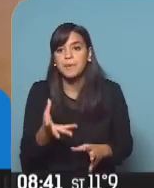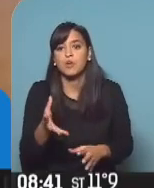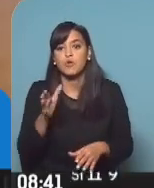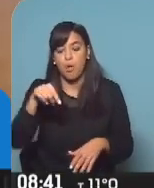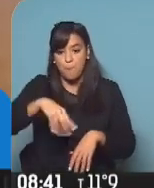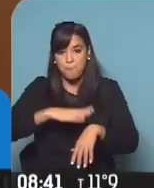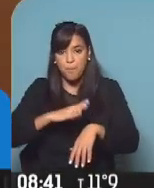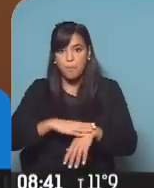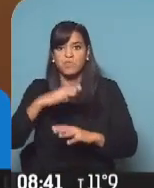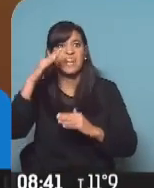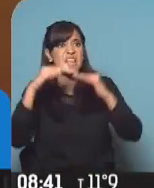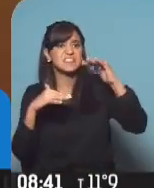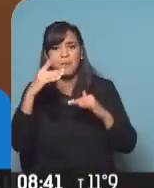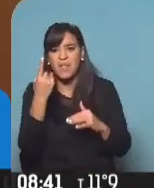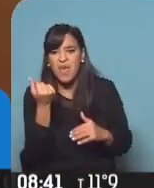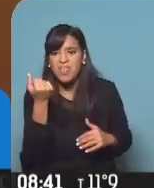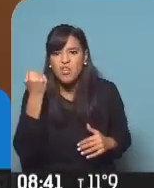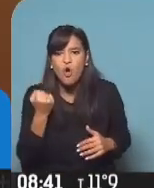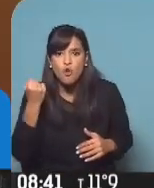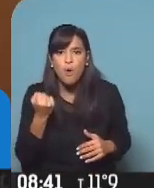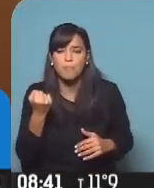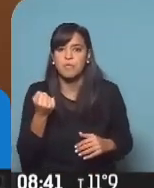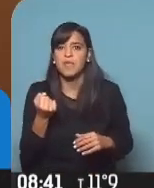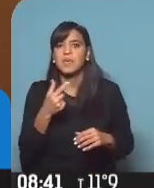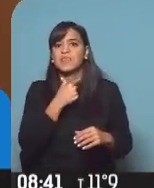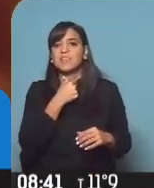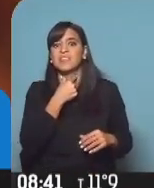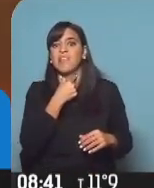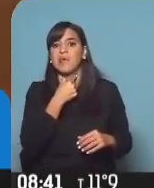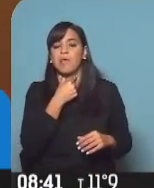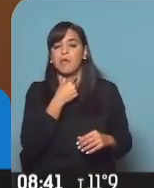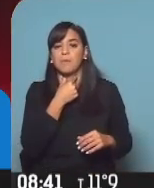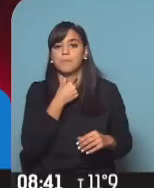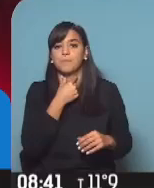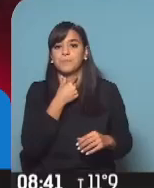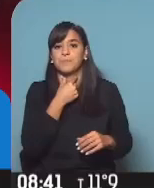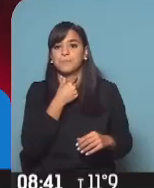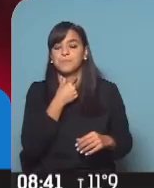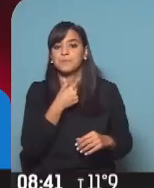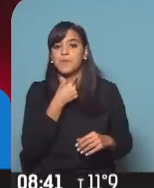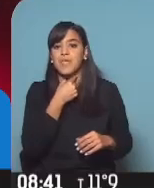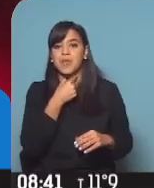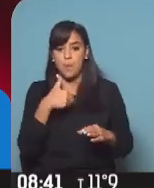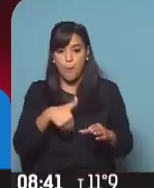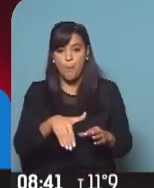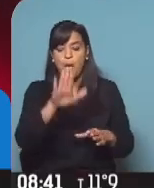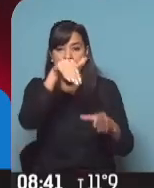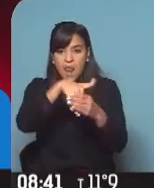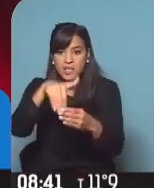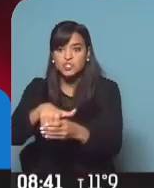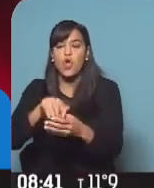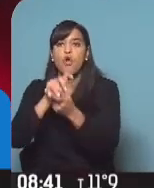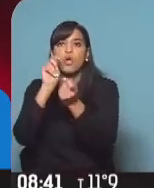muchísima inestabilidad económica privilegia llegar a las elecciones y al cambio de gobierno